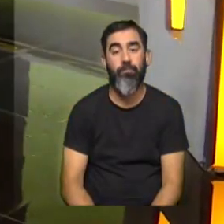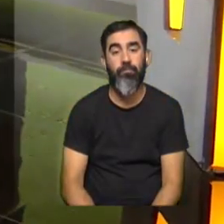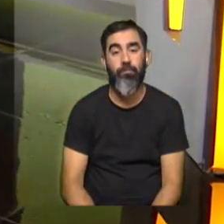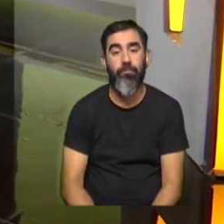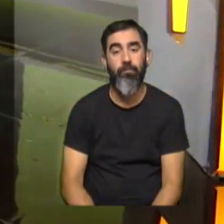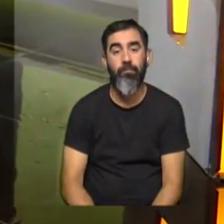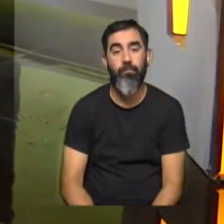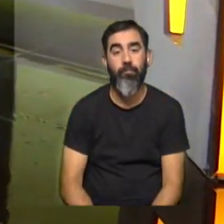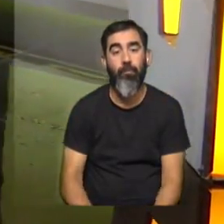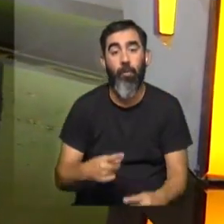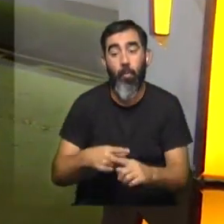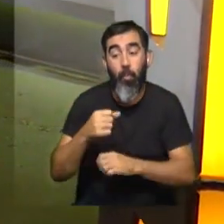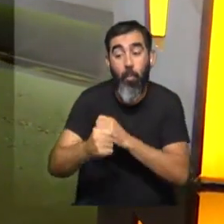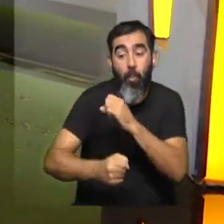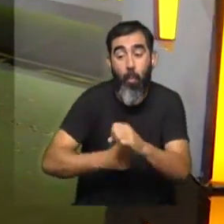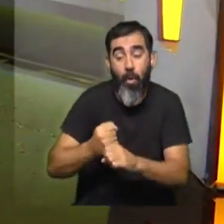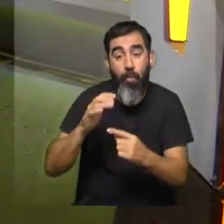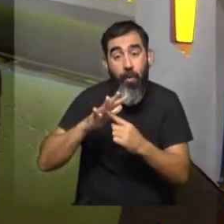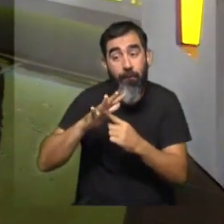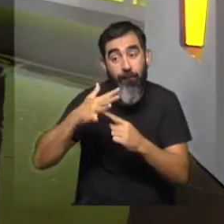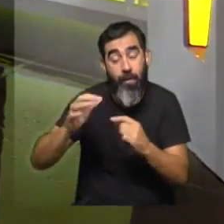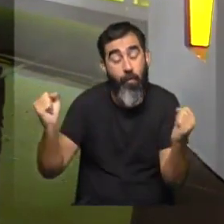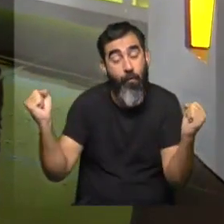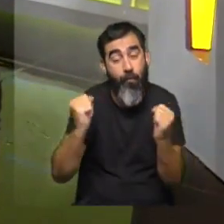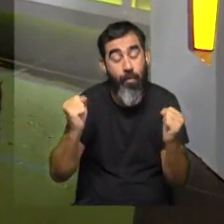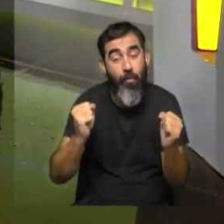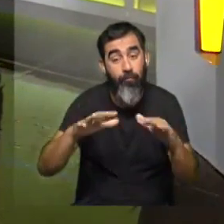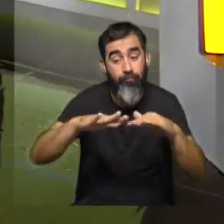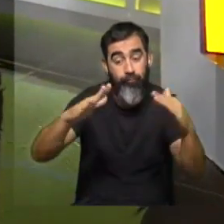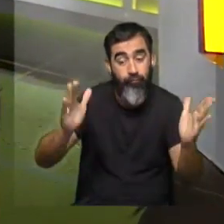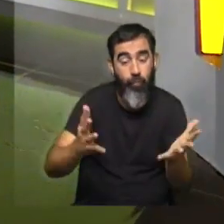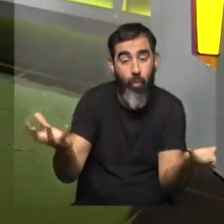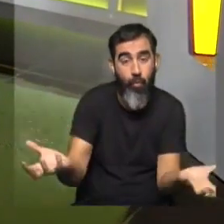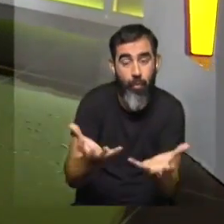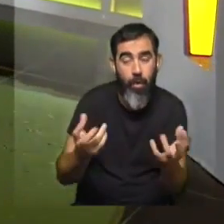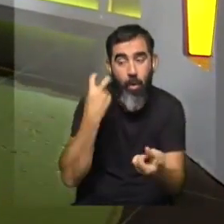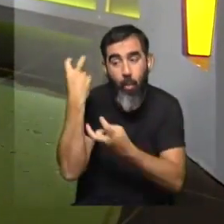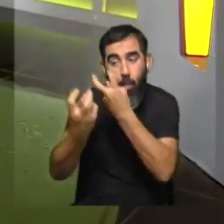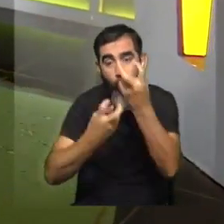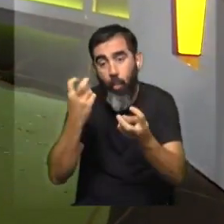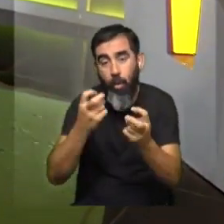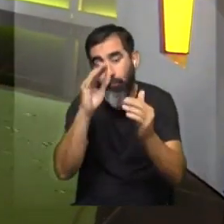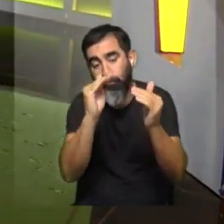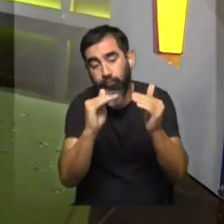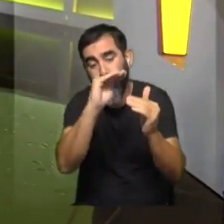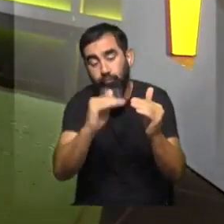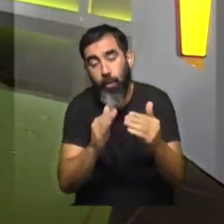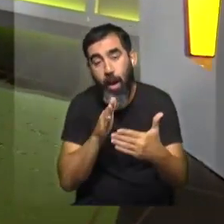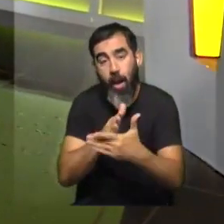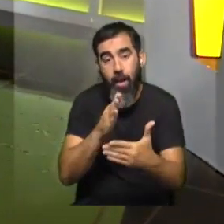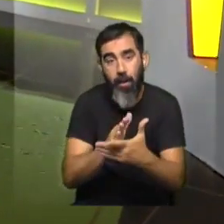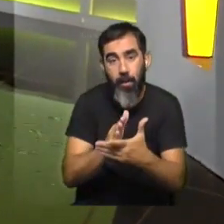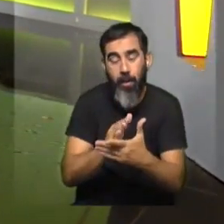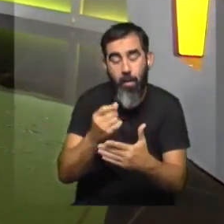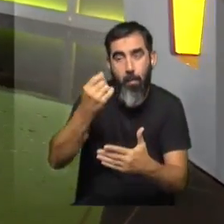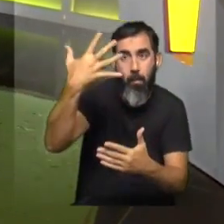Y cada año cuando empiezan los fríos y quienes tienen estufas a leña empiezan a averiguar para empezar a estoquearse, vemos que ha vuelto a subir